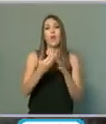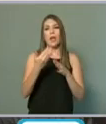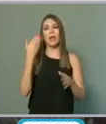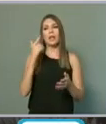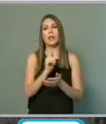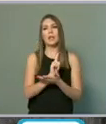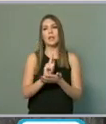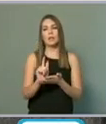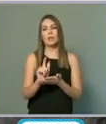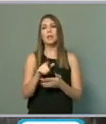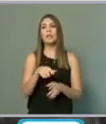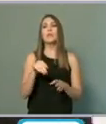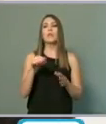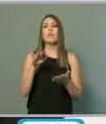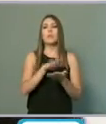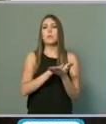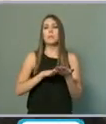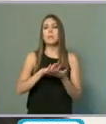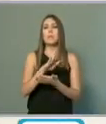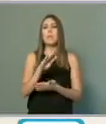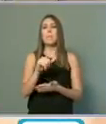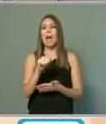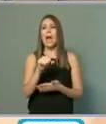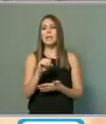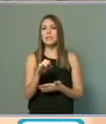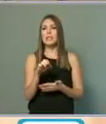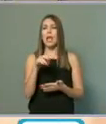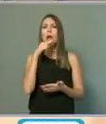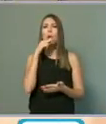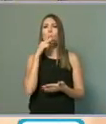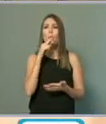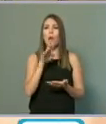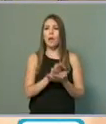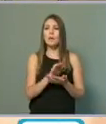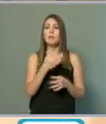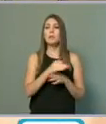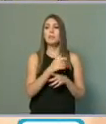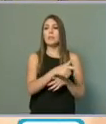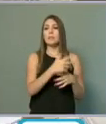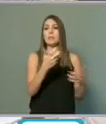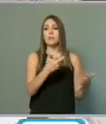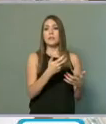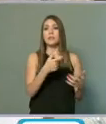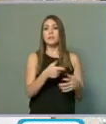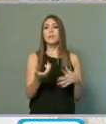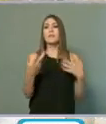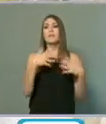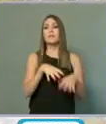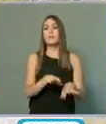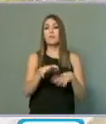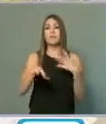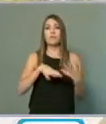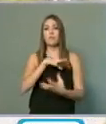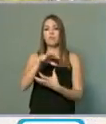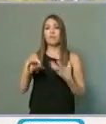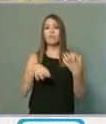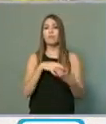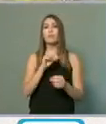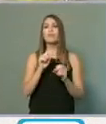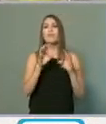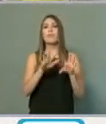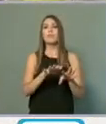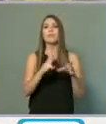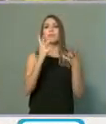comenzar a agregar una base de aguacate y en lo que Pam está de aquel lado, esto lo voy a mezclar y lo voy a dejar que se